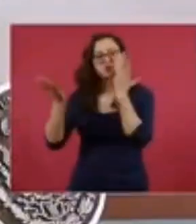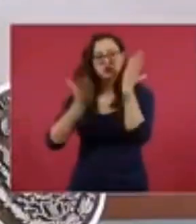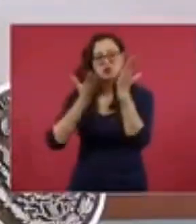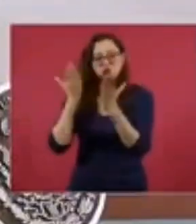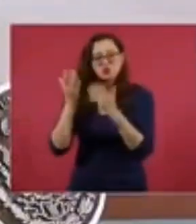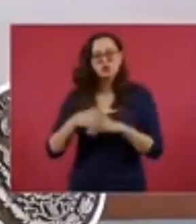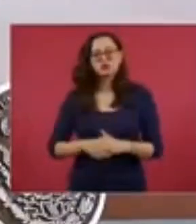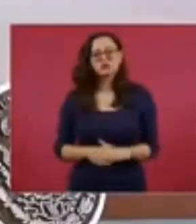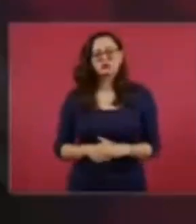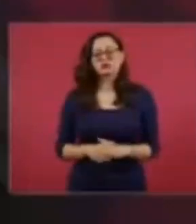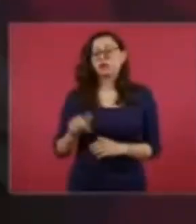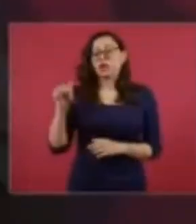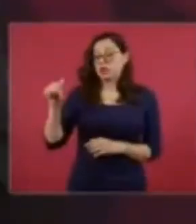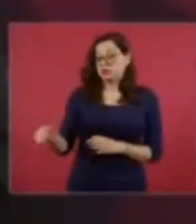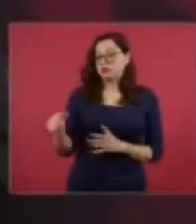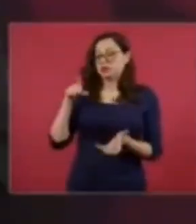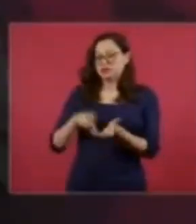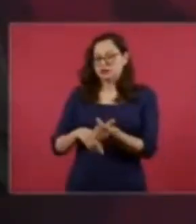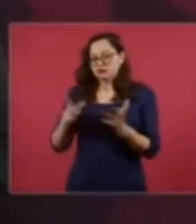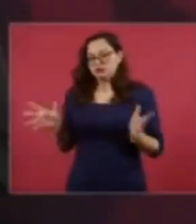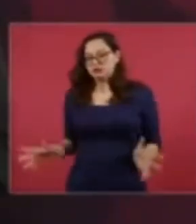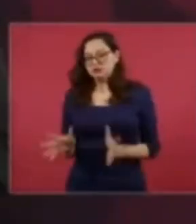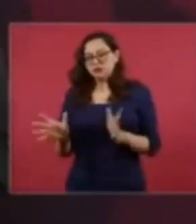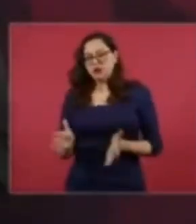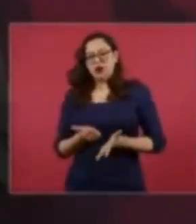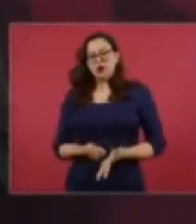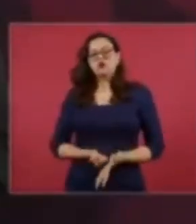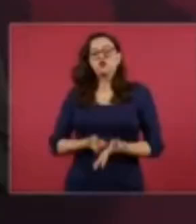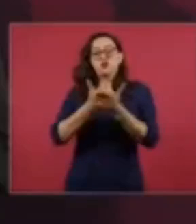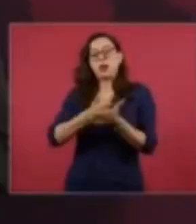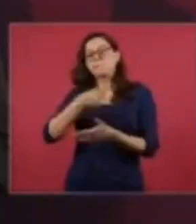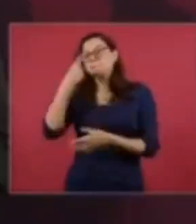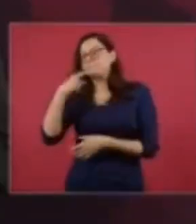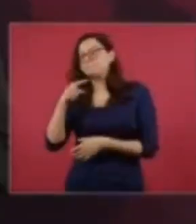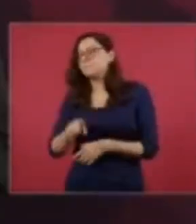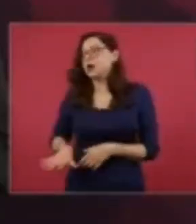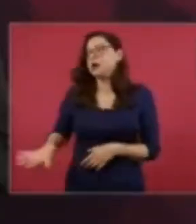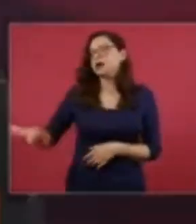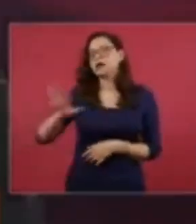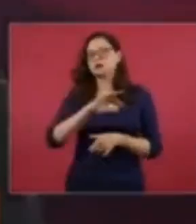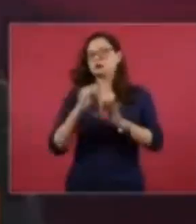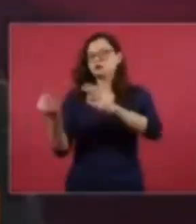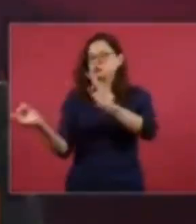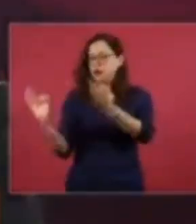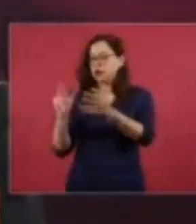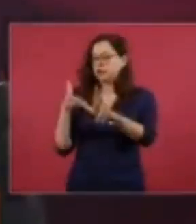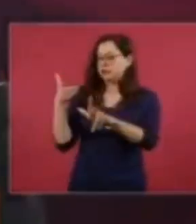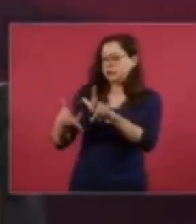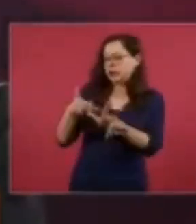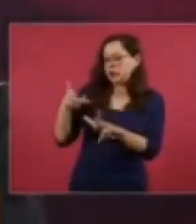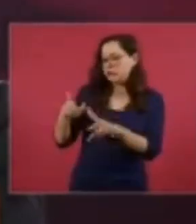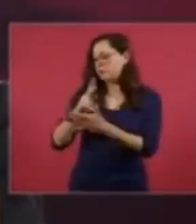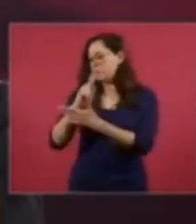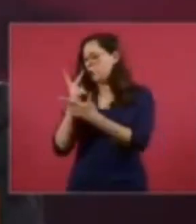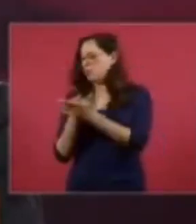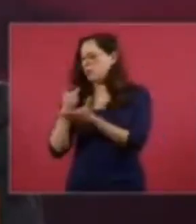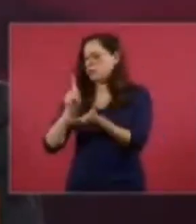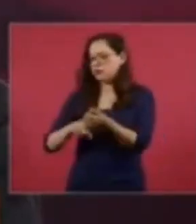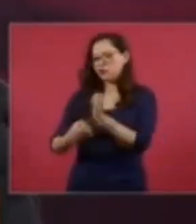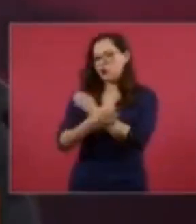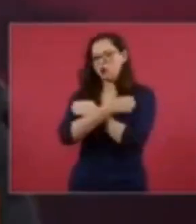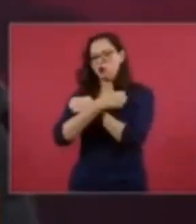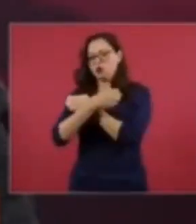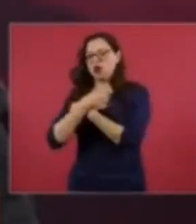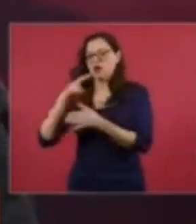La UPIP está impulsando la transformación con un enfoque en las necesidades del Tren Maya, ofreciendo programas académicos en